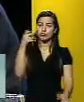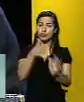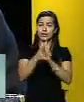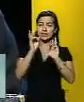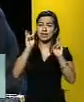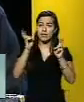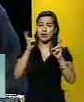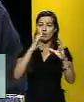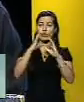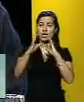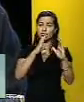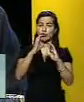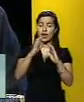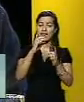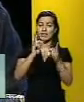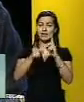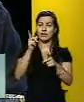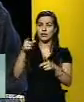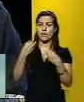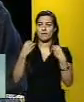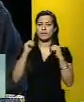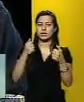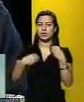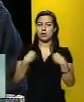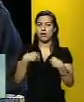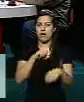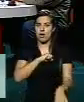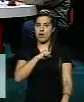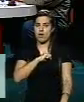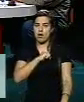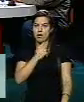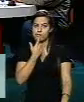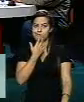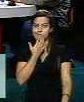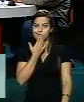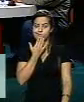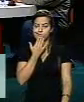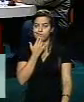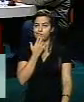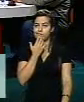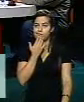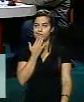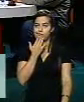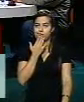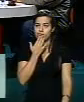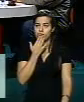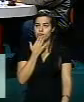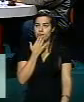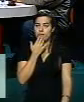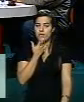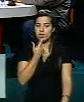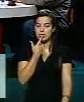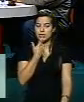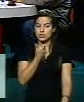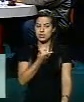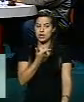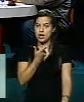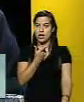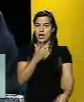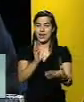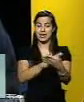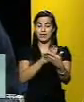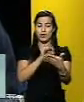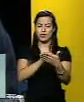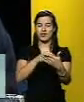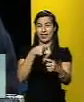empezaron a asustarse de lo que habían escrito. Y empezaron a desdecir de su propio libro a